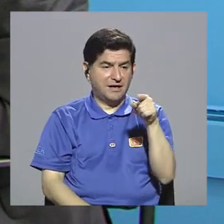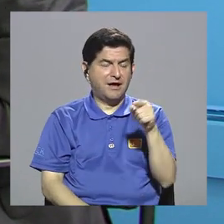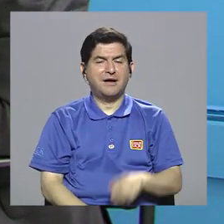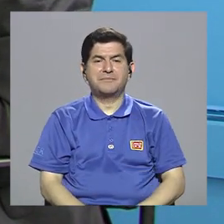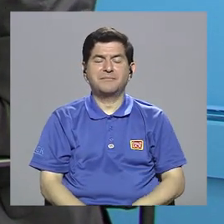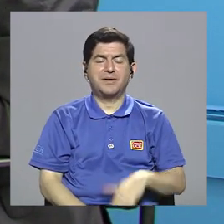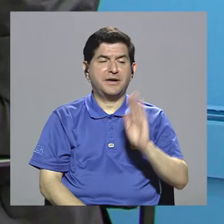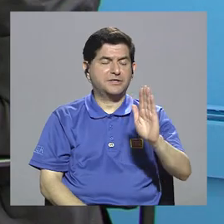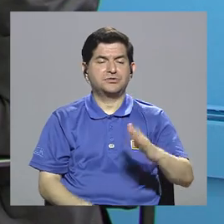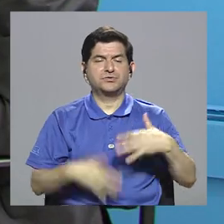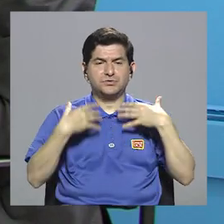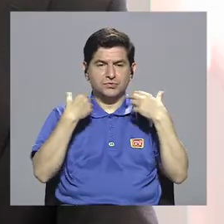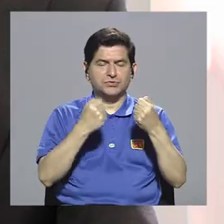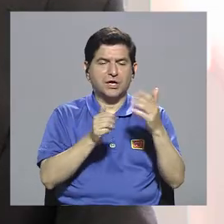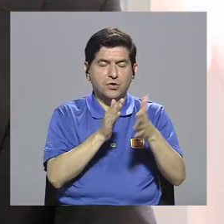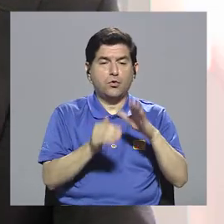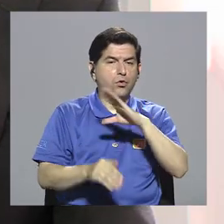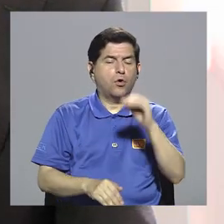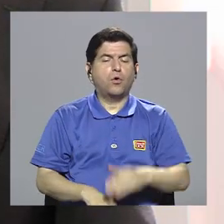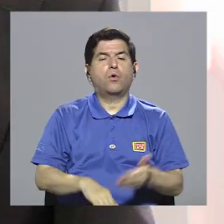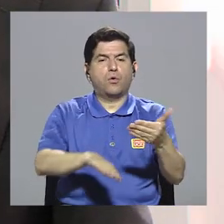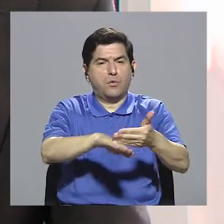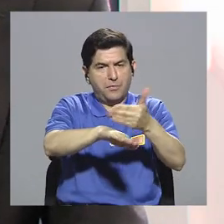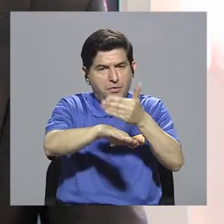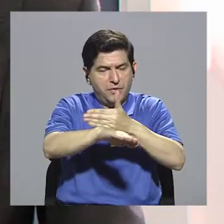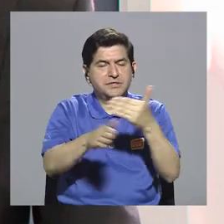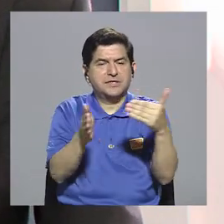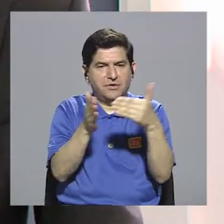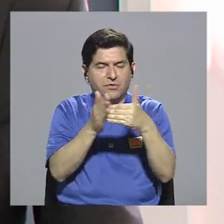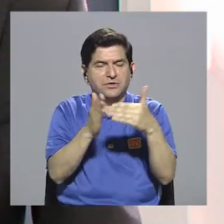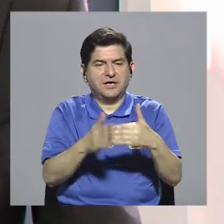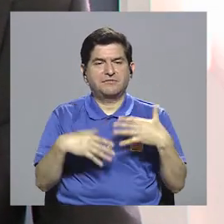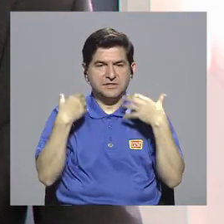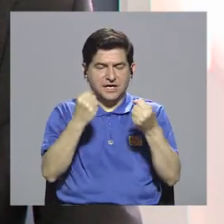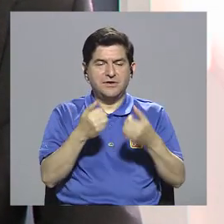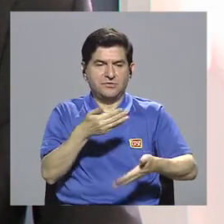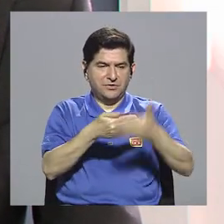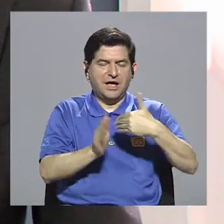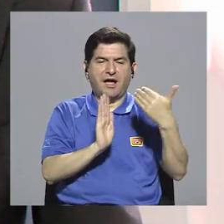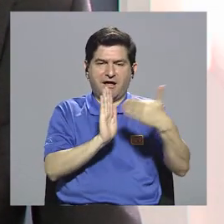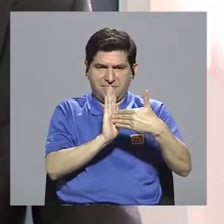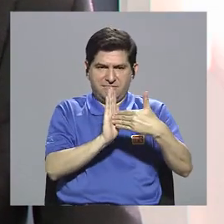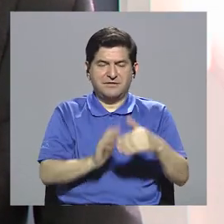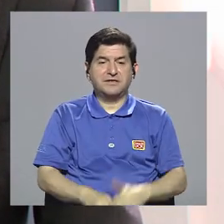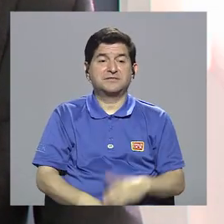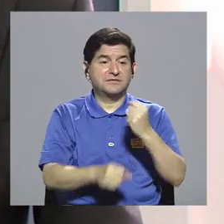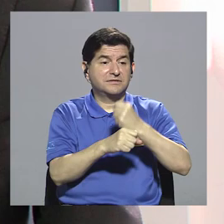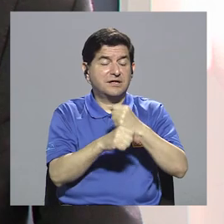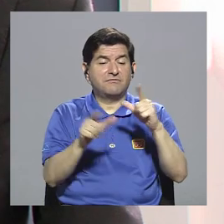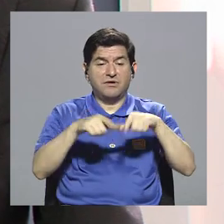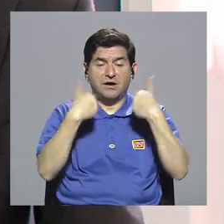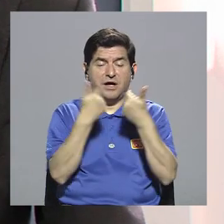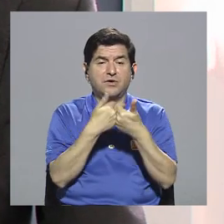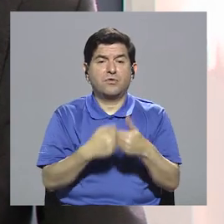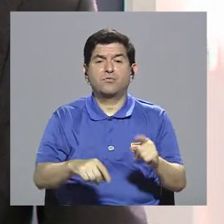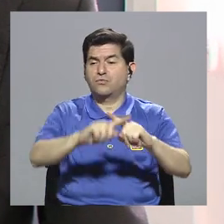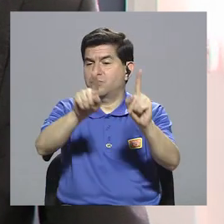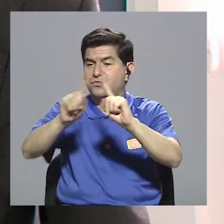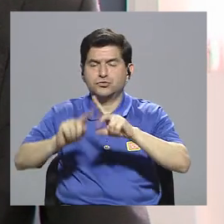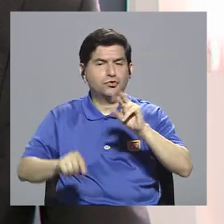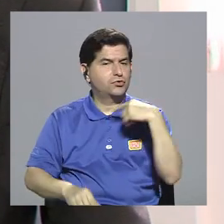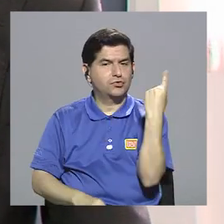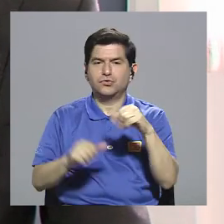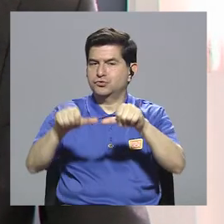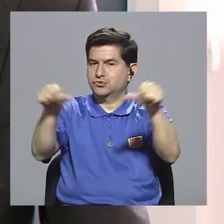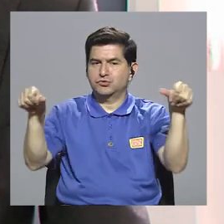cuidar la salud además de recuperar la salud cuando está deseo se ve afectada entonces es clave trabajar con sectores más allá del sector